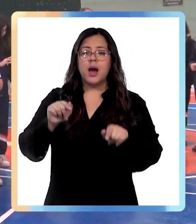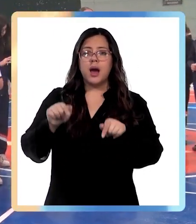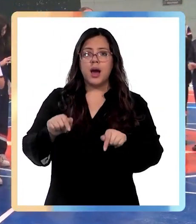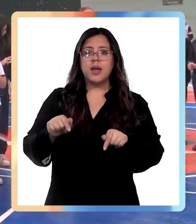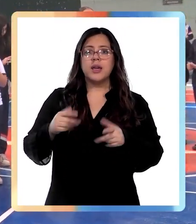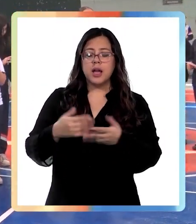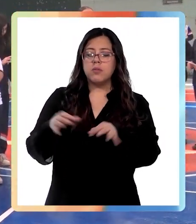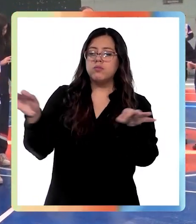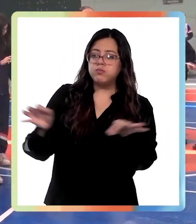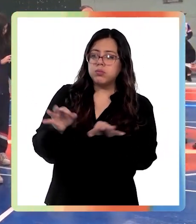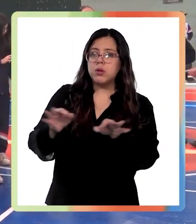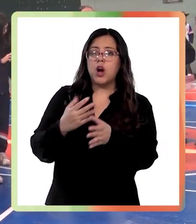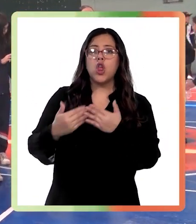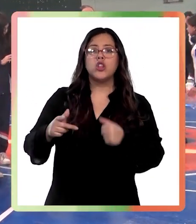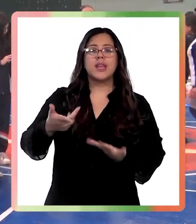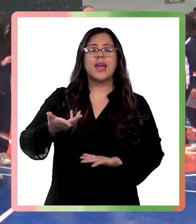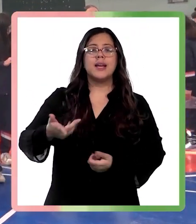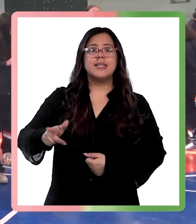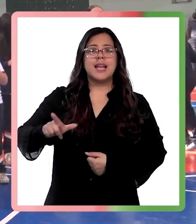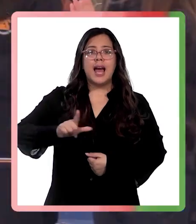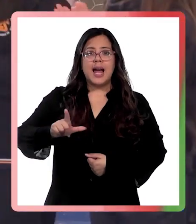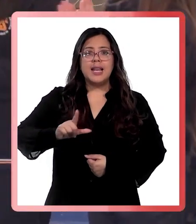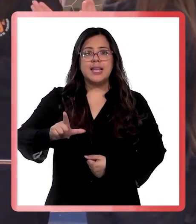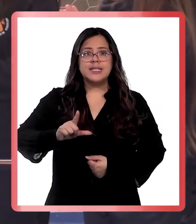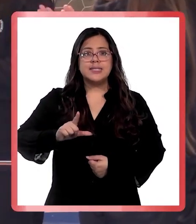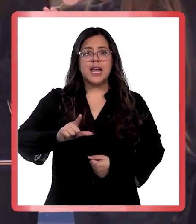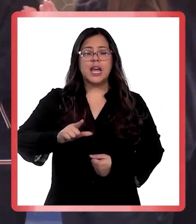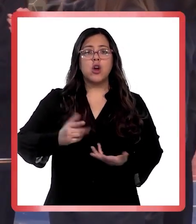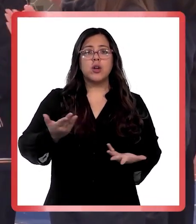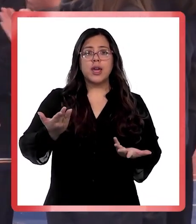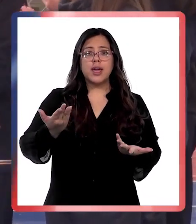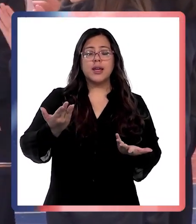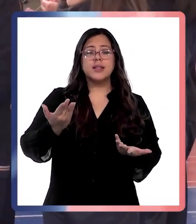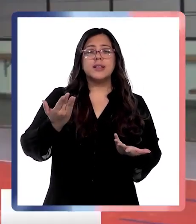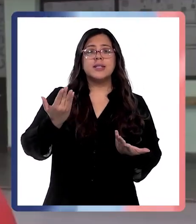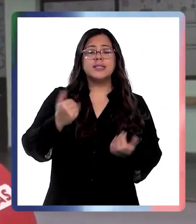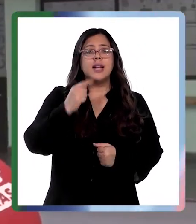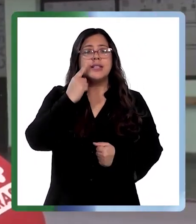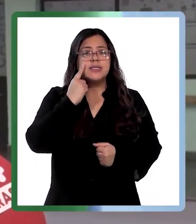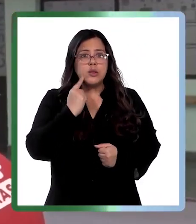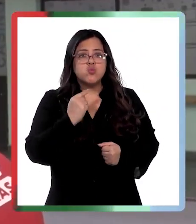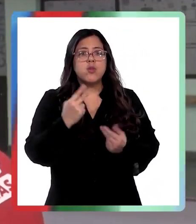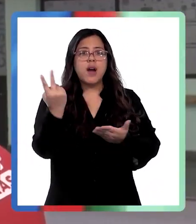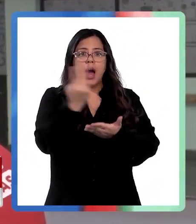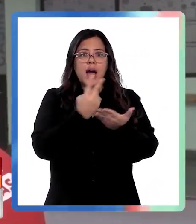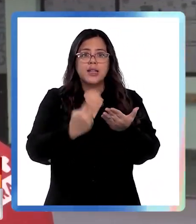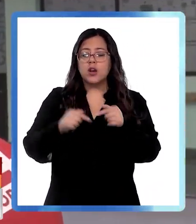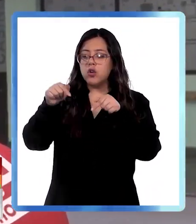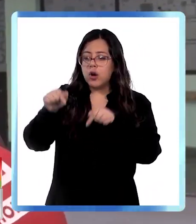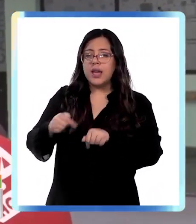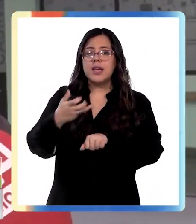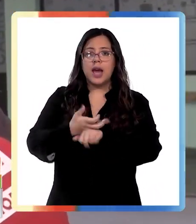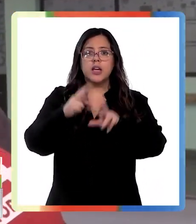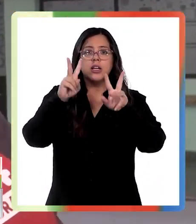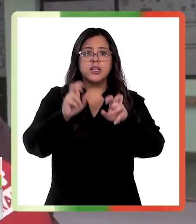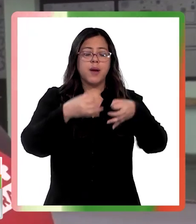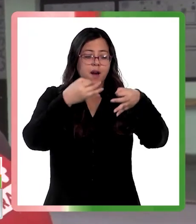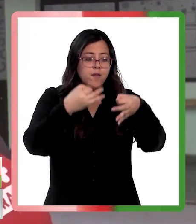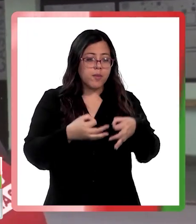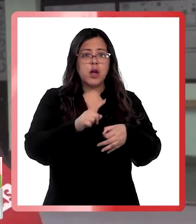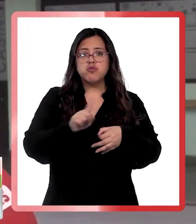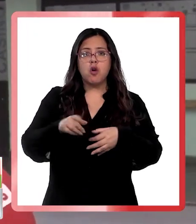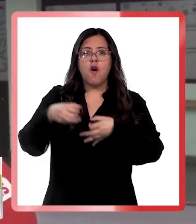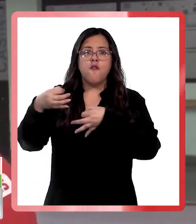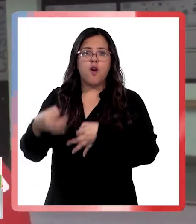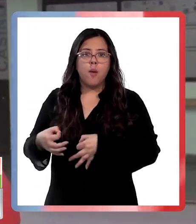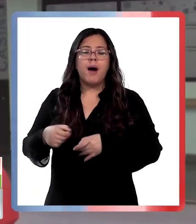preventivas sobre las cuales se refirieron desde el Liceo Experimental Artístico. Nosotros tenemos un uniforme normal y formal del